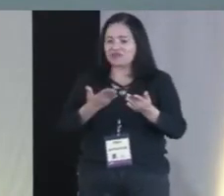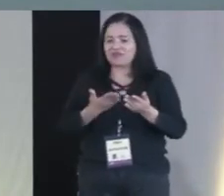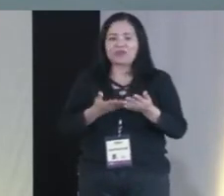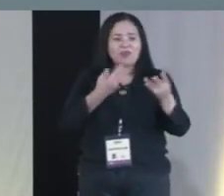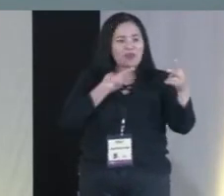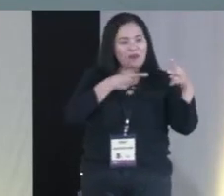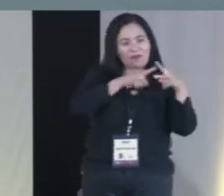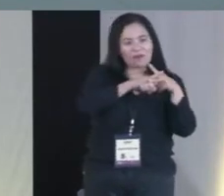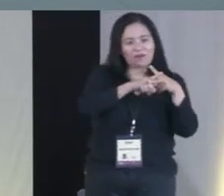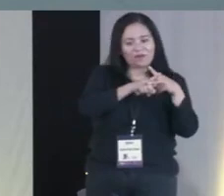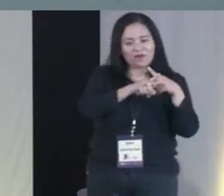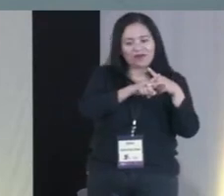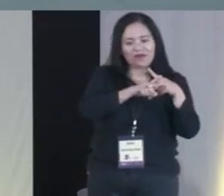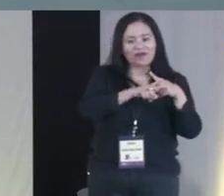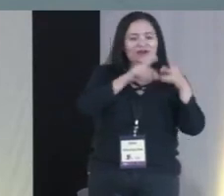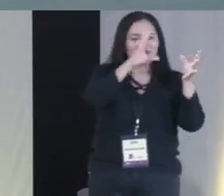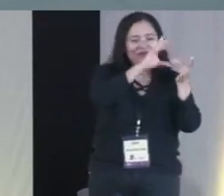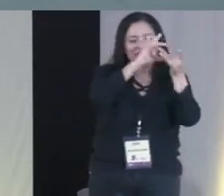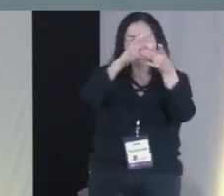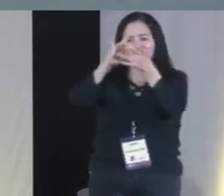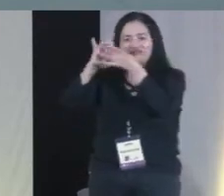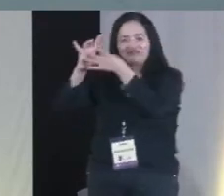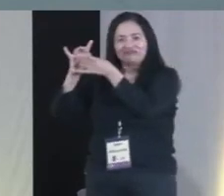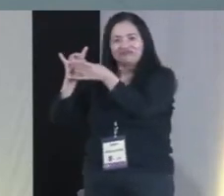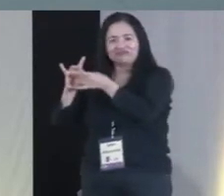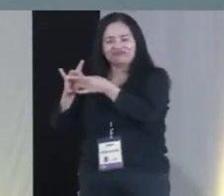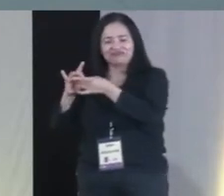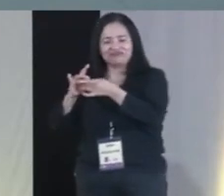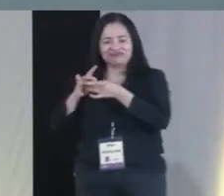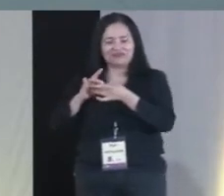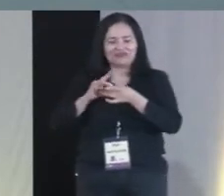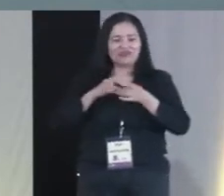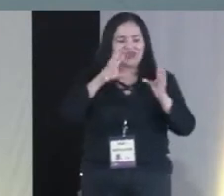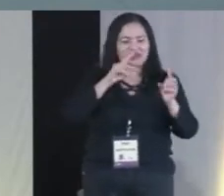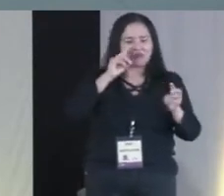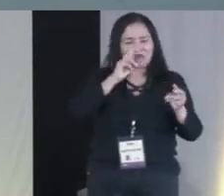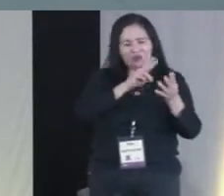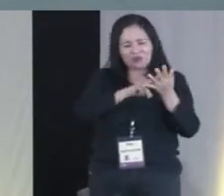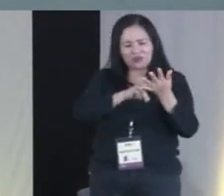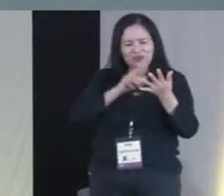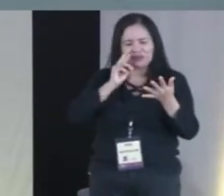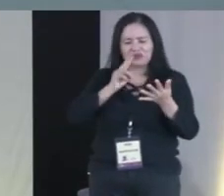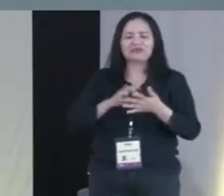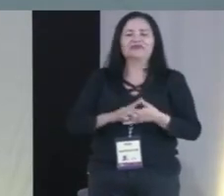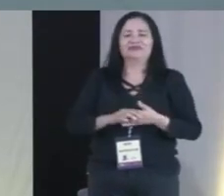principio de que todo está concatenado y vamos brincando de veras